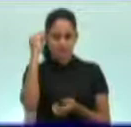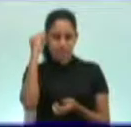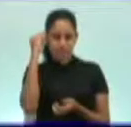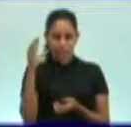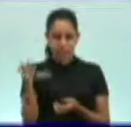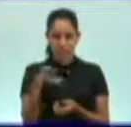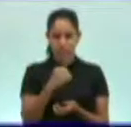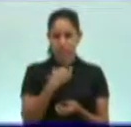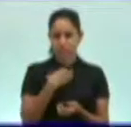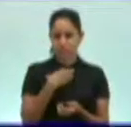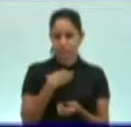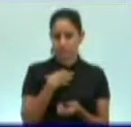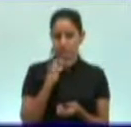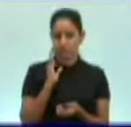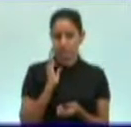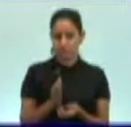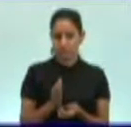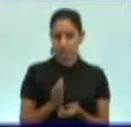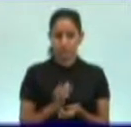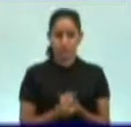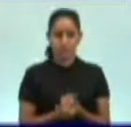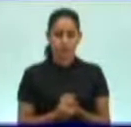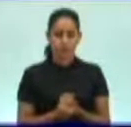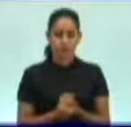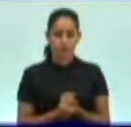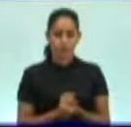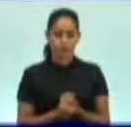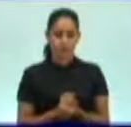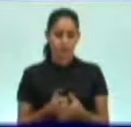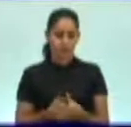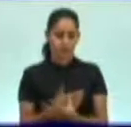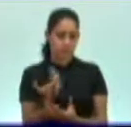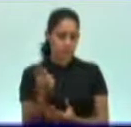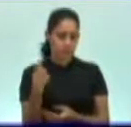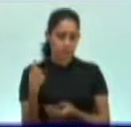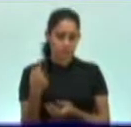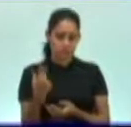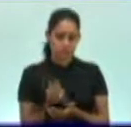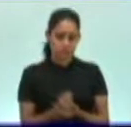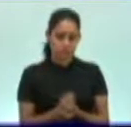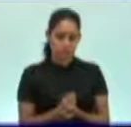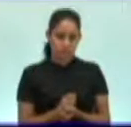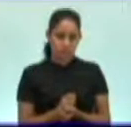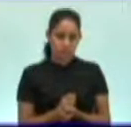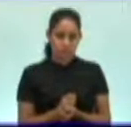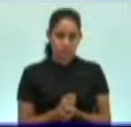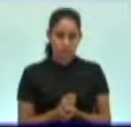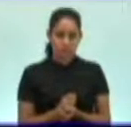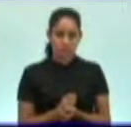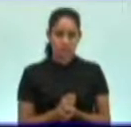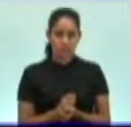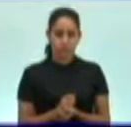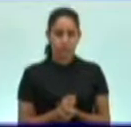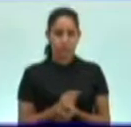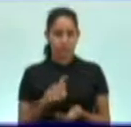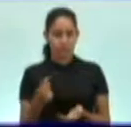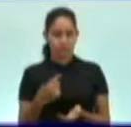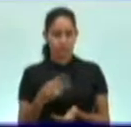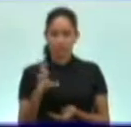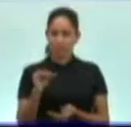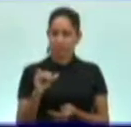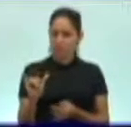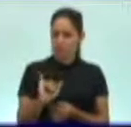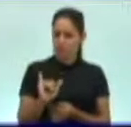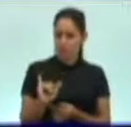conocimiento, respeto consciente y veneración de los símbolos nacionales. Estamos queriendo decir